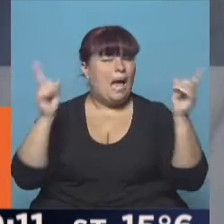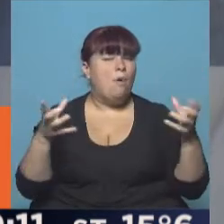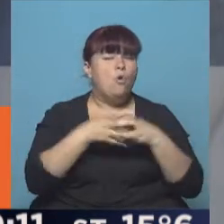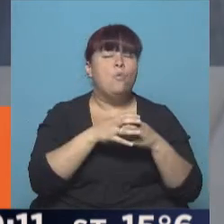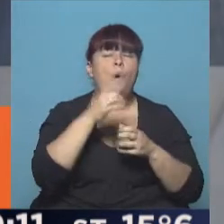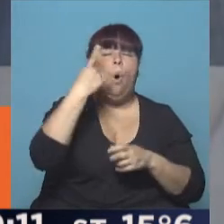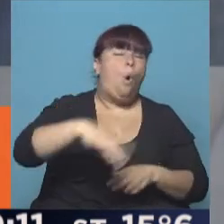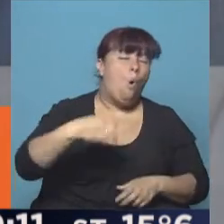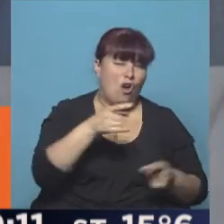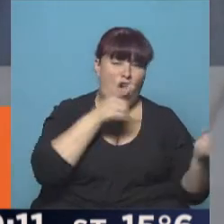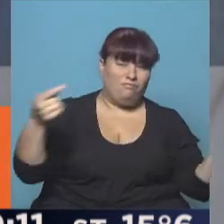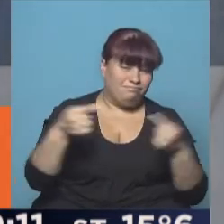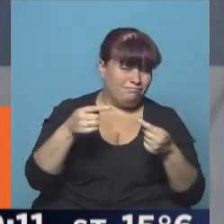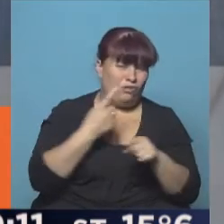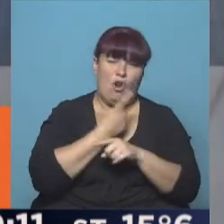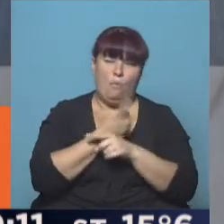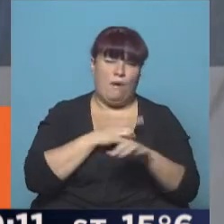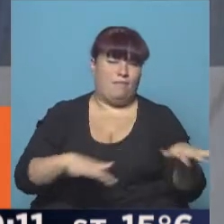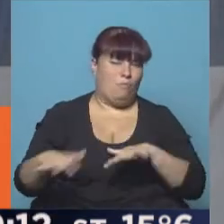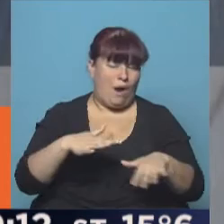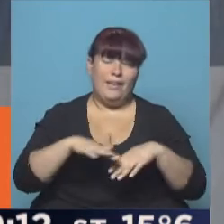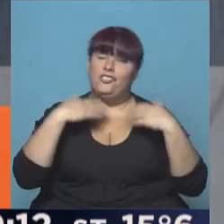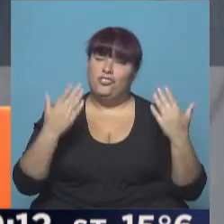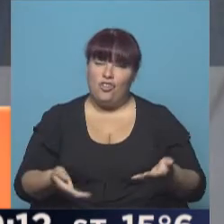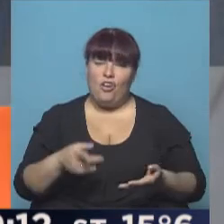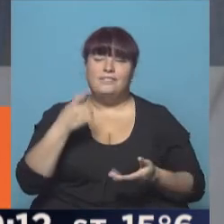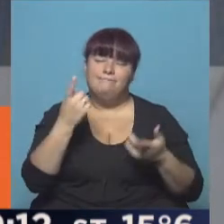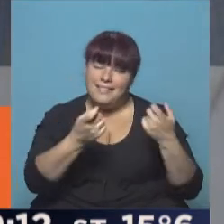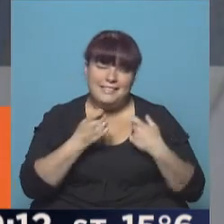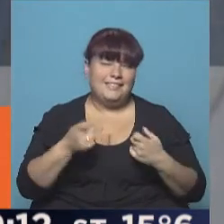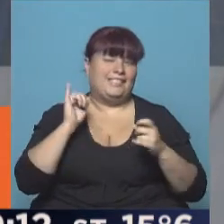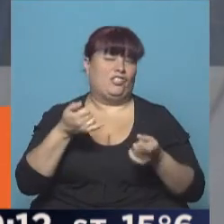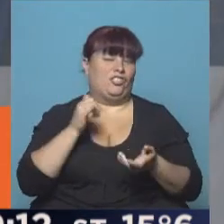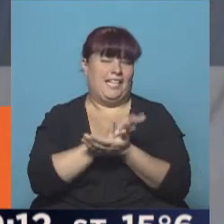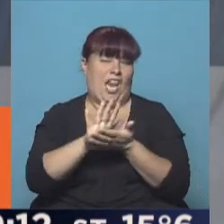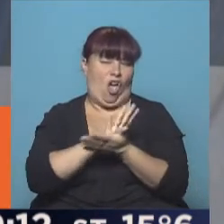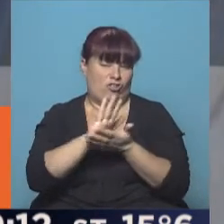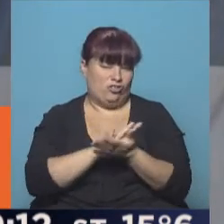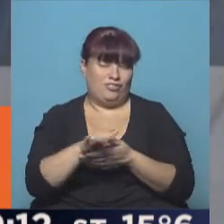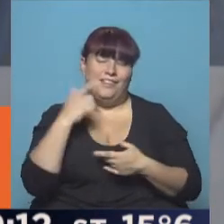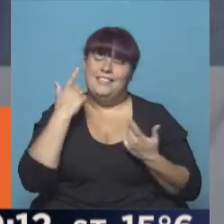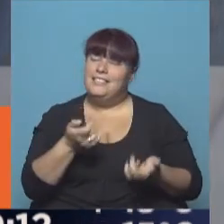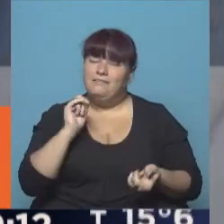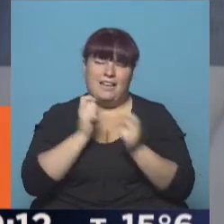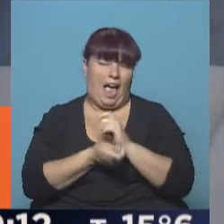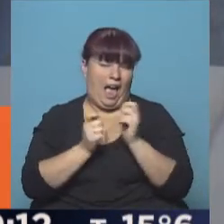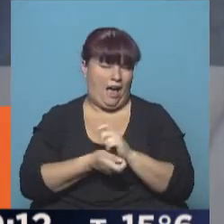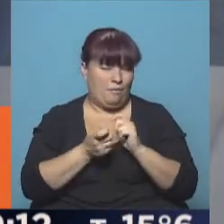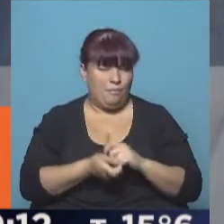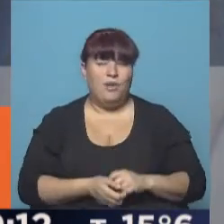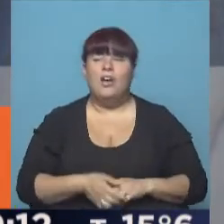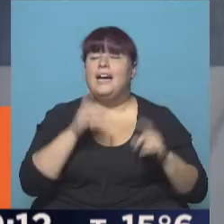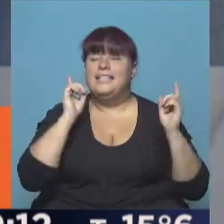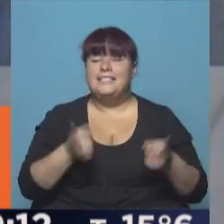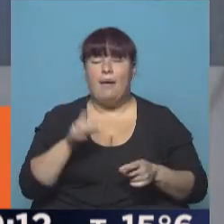bloque único en la oposición que pueda dinamizarlo, entonces aparece esta necesidad de negociaciones y por eso hay tantas modificaciones. Y también a